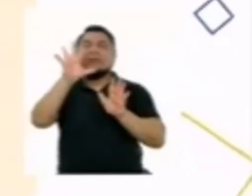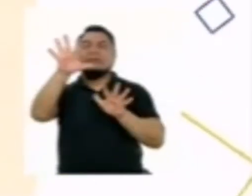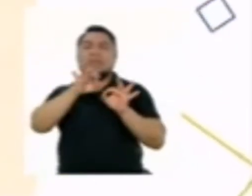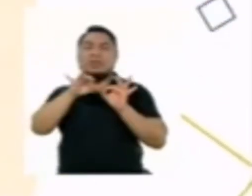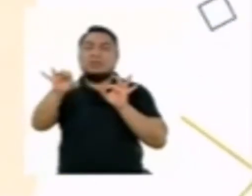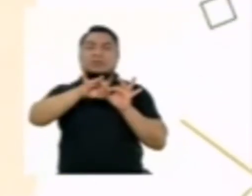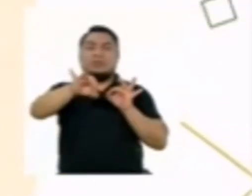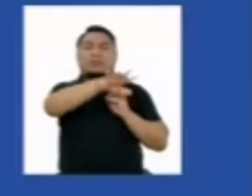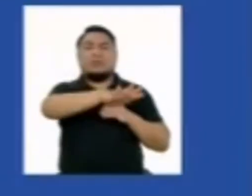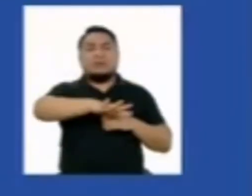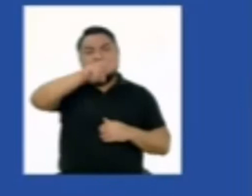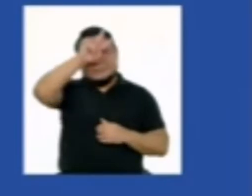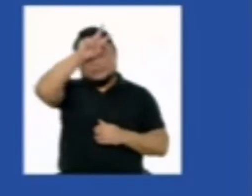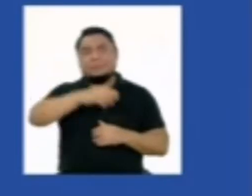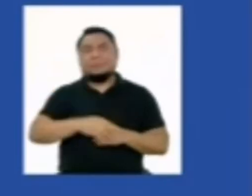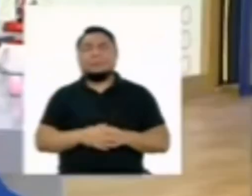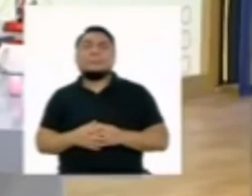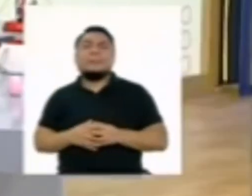regiones del país.